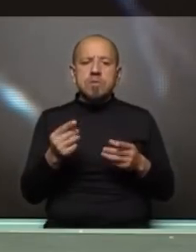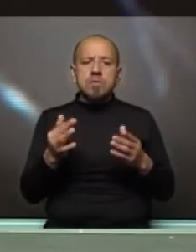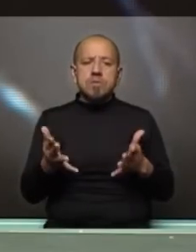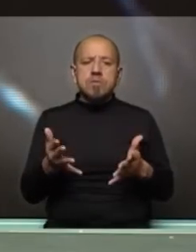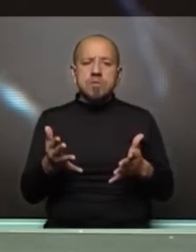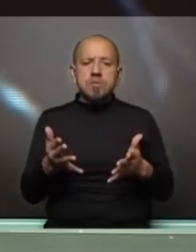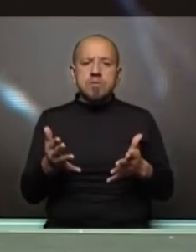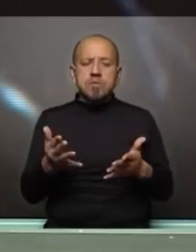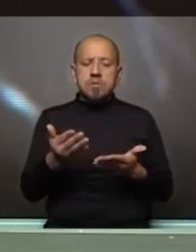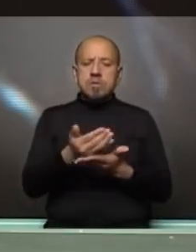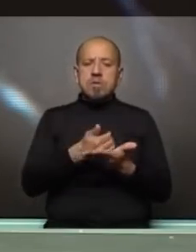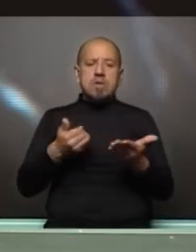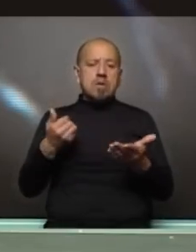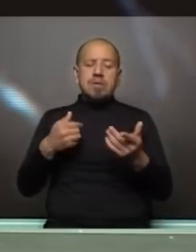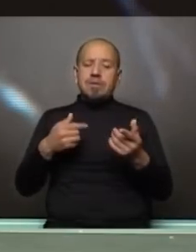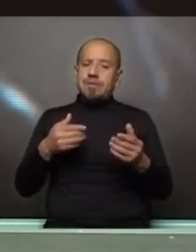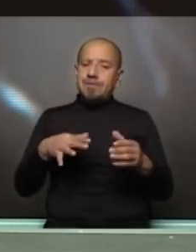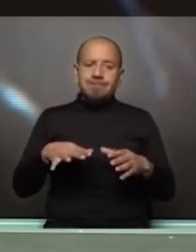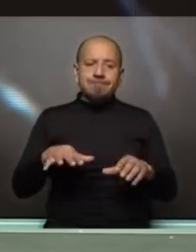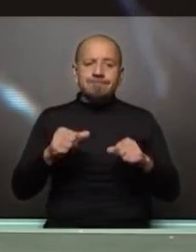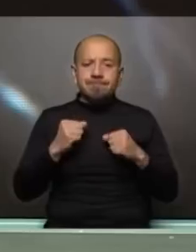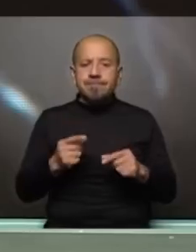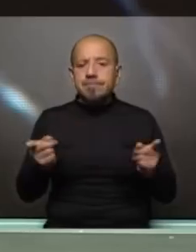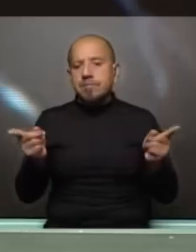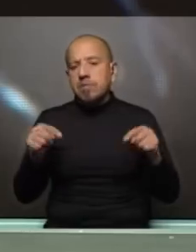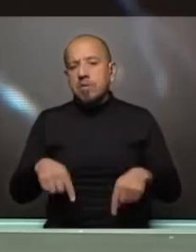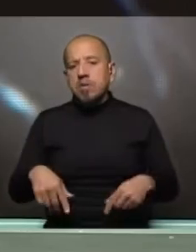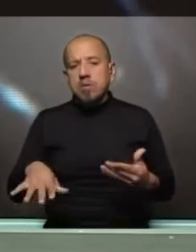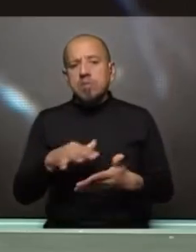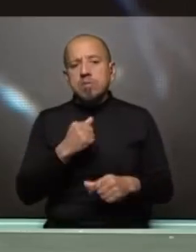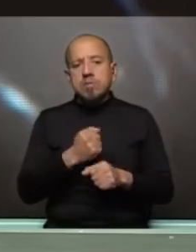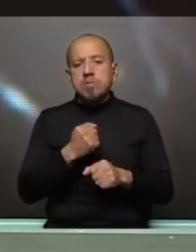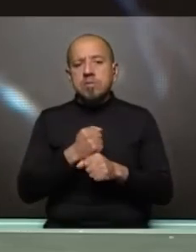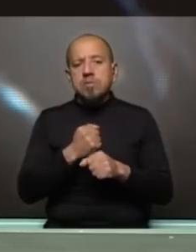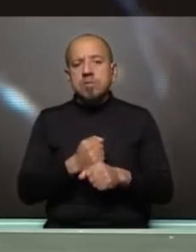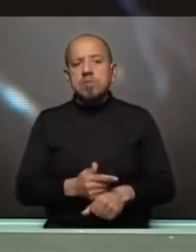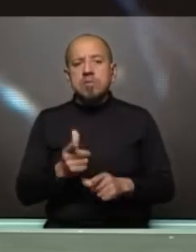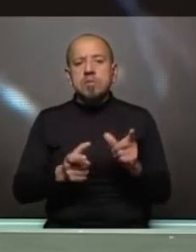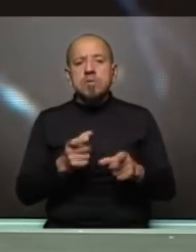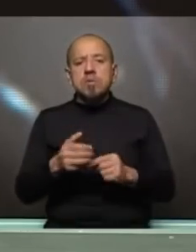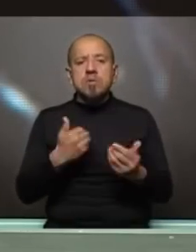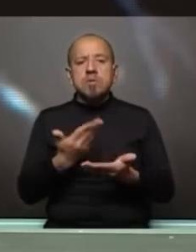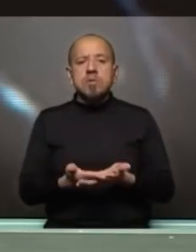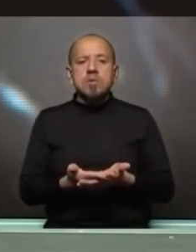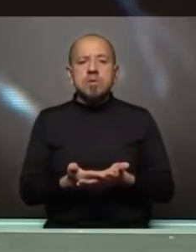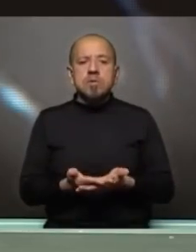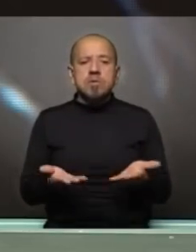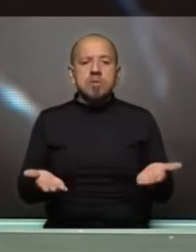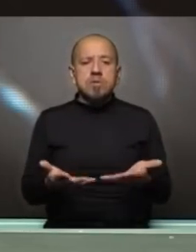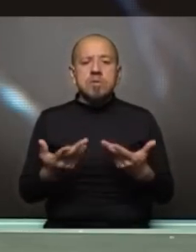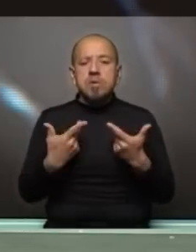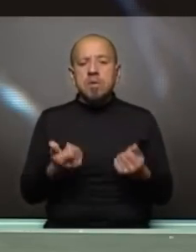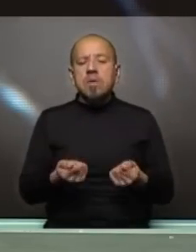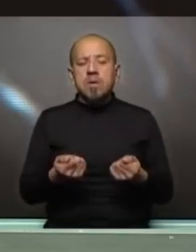retirarse más O sea no venir al territorio y trabajar con los vecinos con propuestas que ayuden a